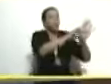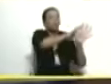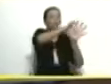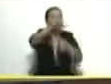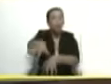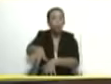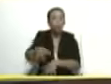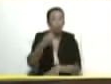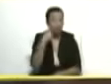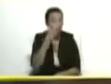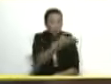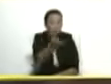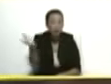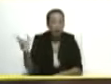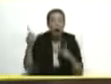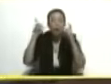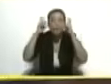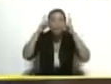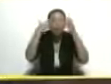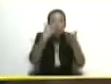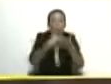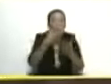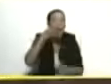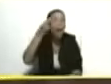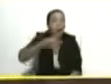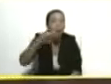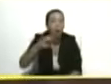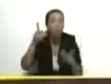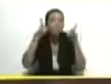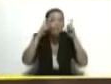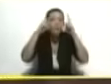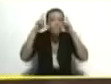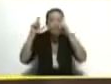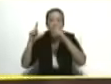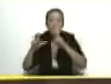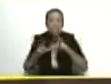Ahí están, pues, fotografiados, referidos.